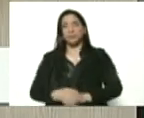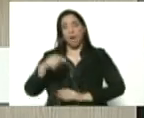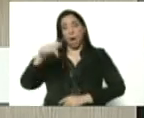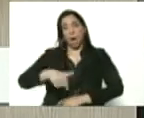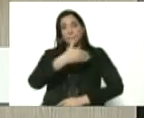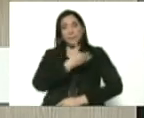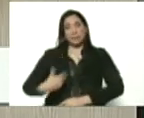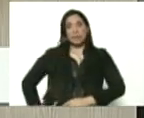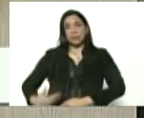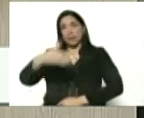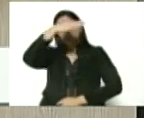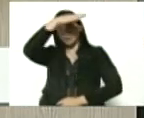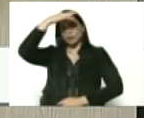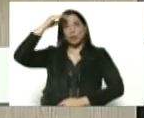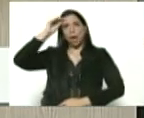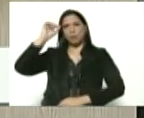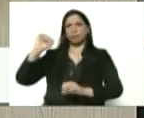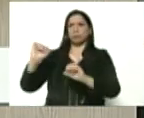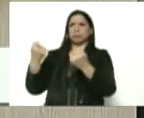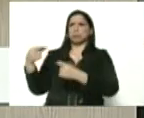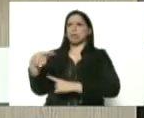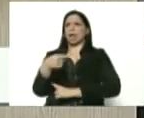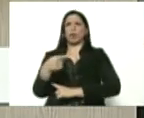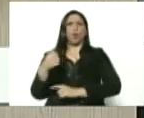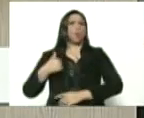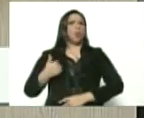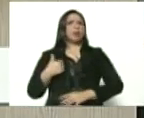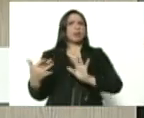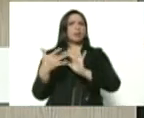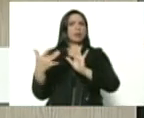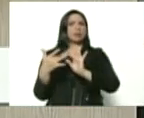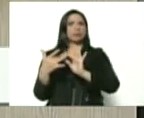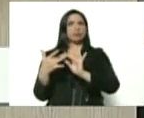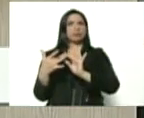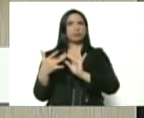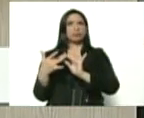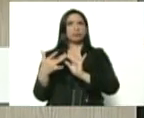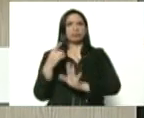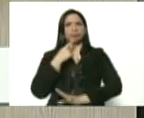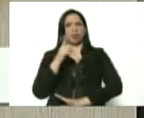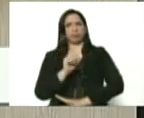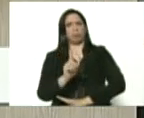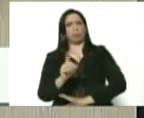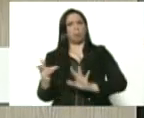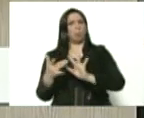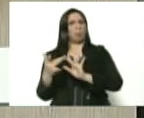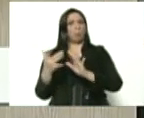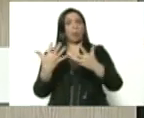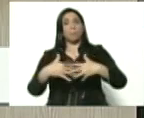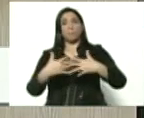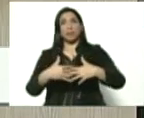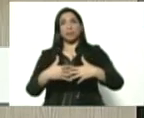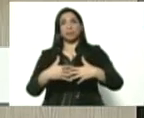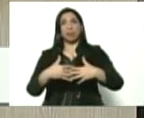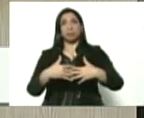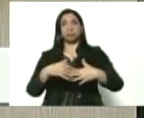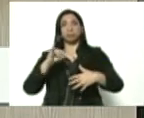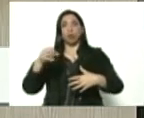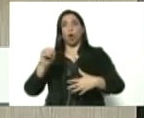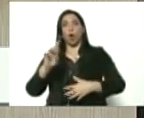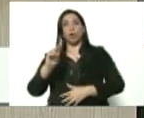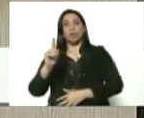presidente Donald Trump negó cualquier tipo de relación entre Silvercorp y su